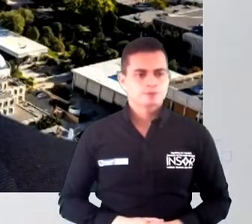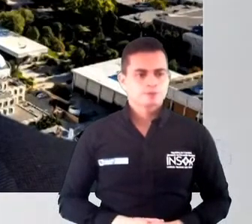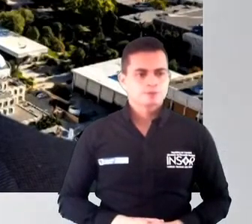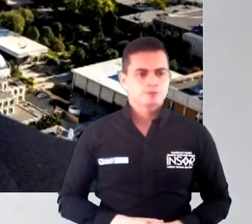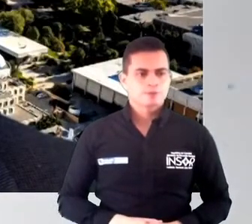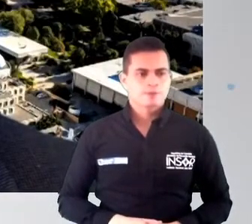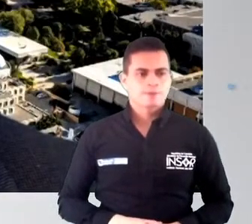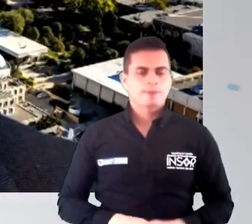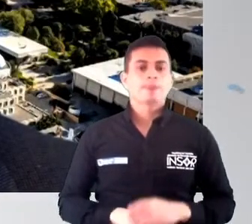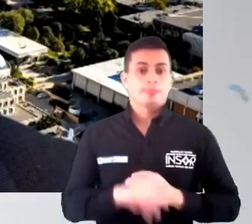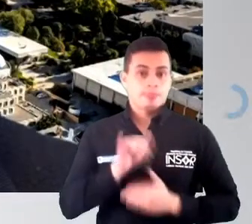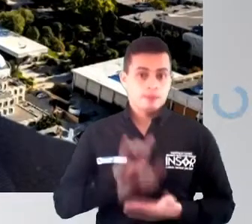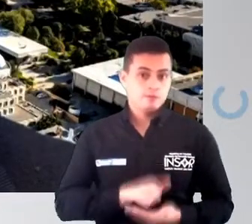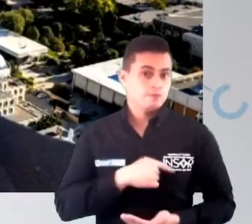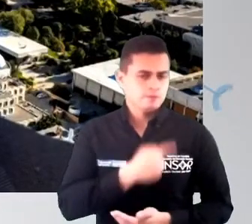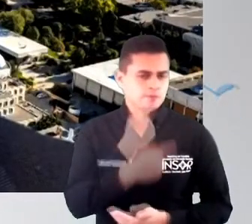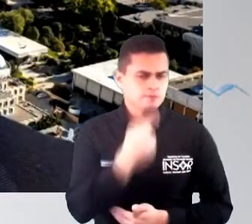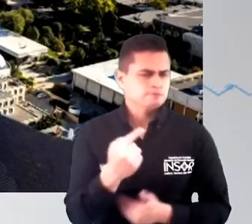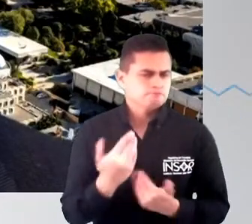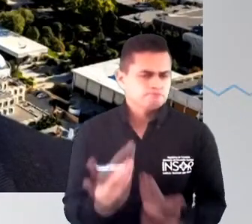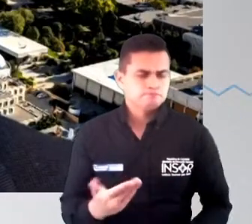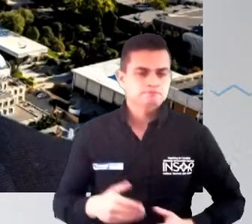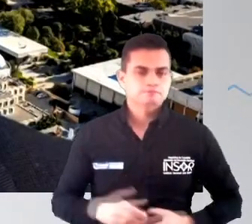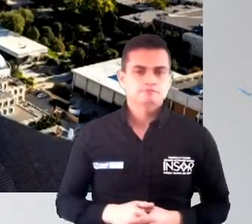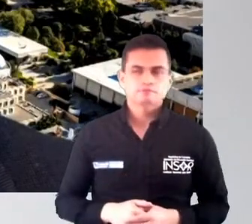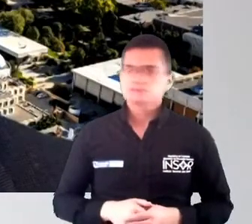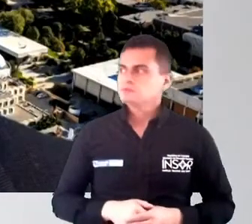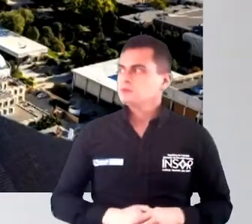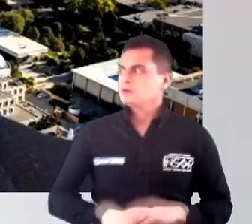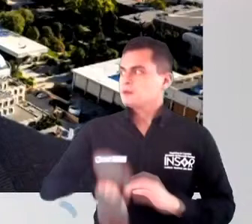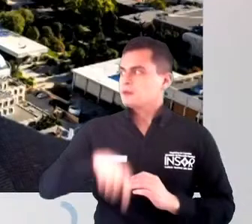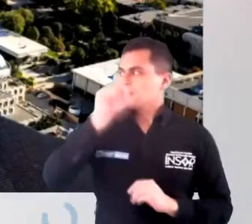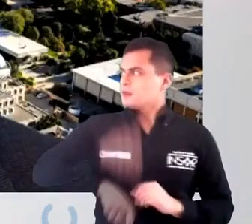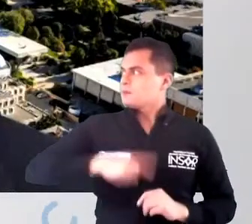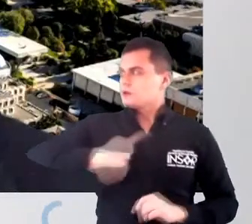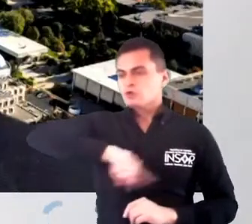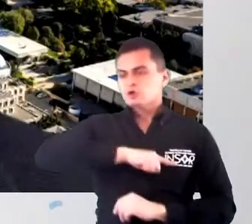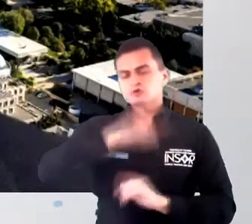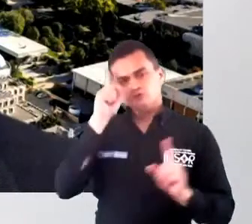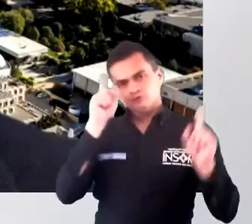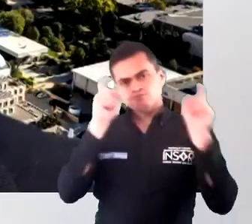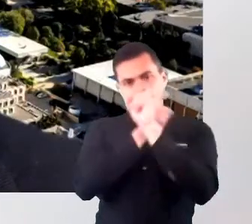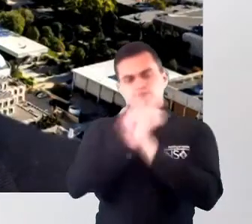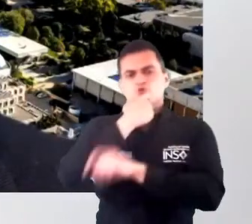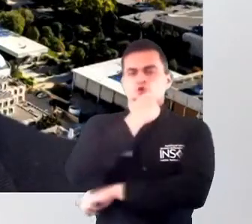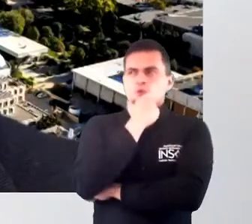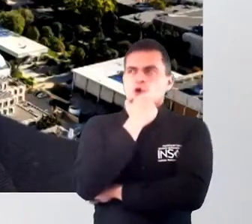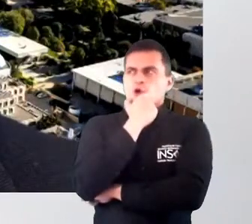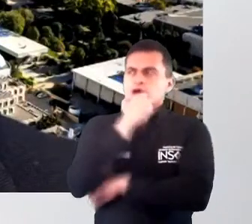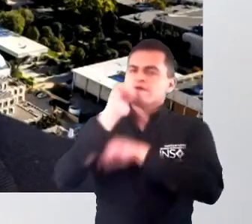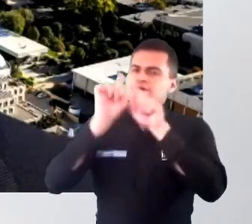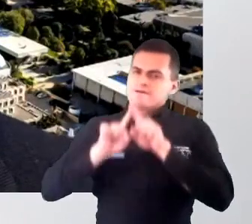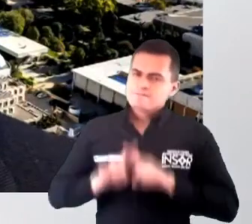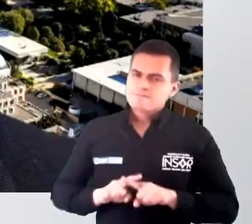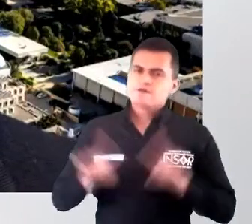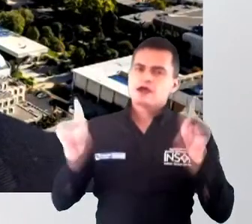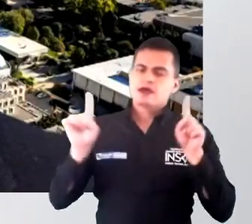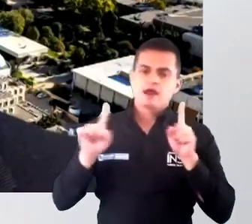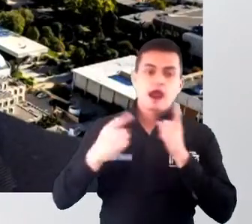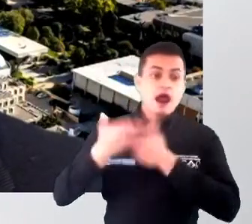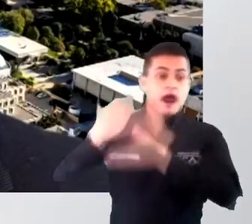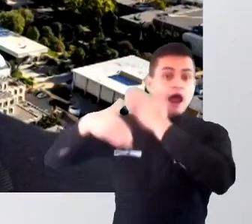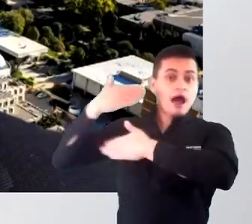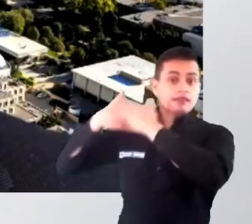sobre esto es que nosotros debemos pensar de una manera diferente de cómo pensábamos anteriormente.